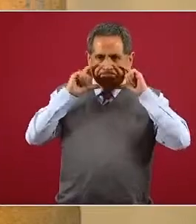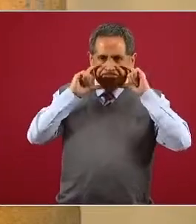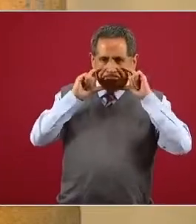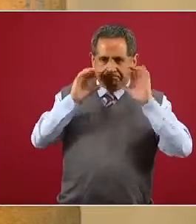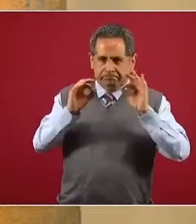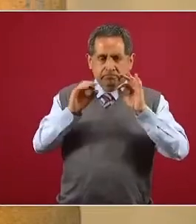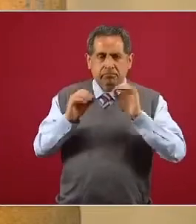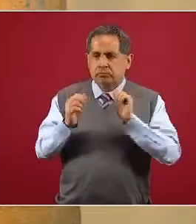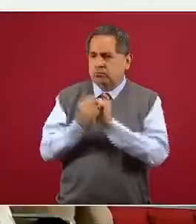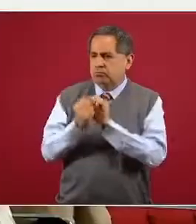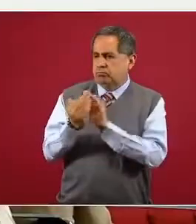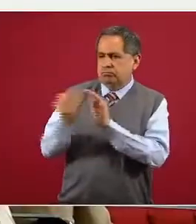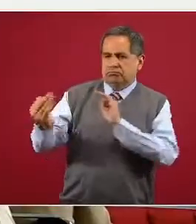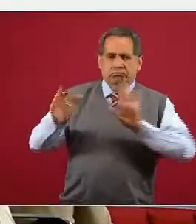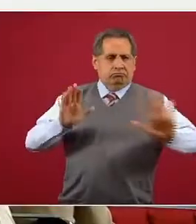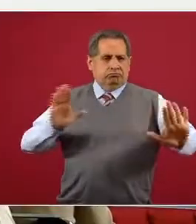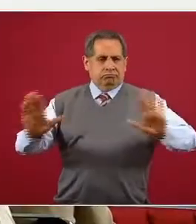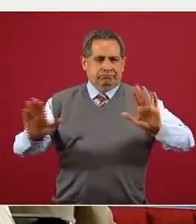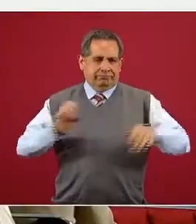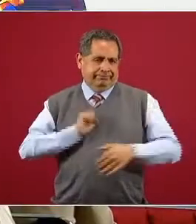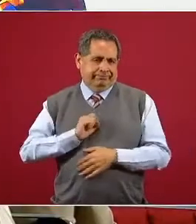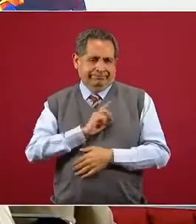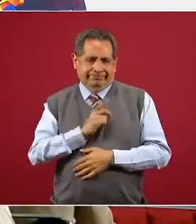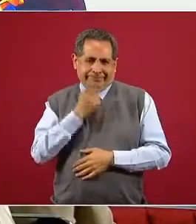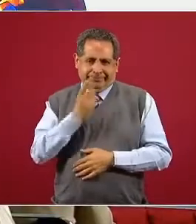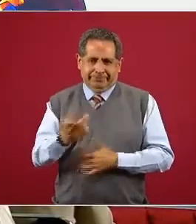nuestra sana distancia.